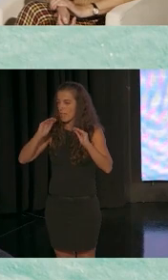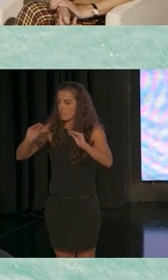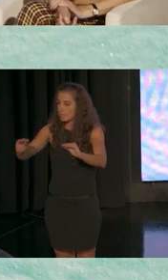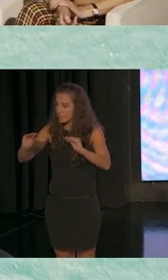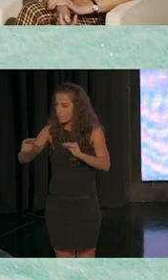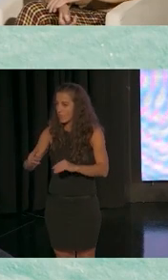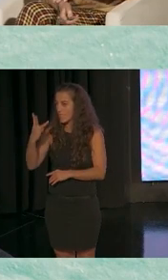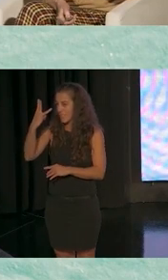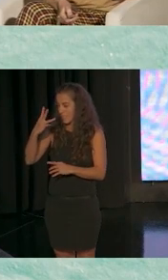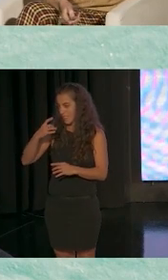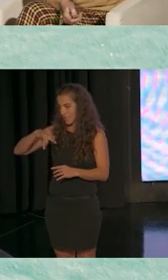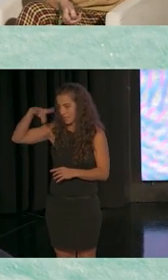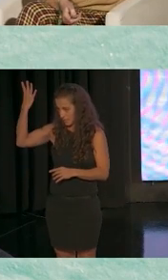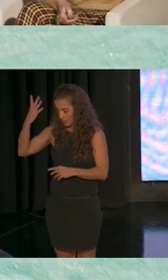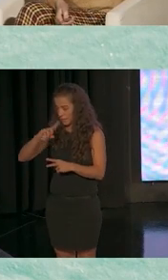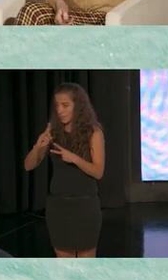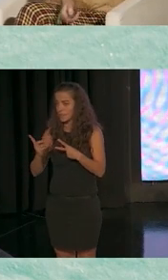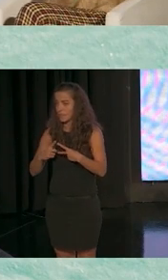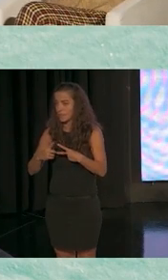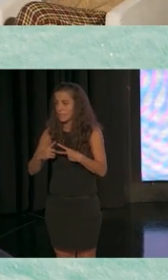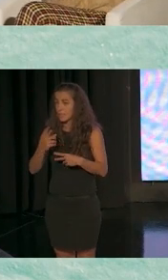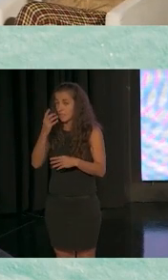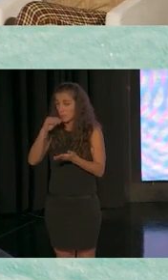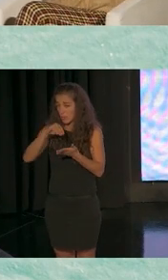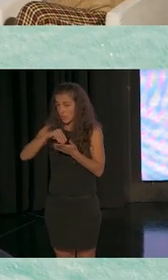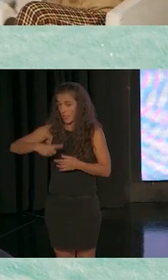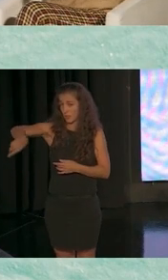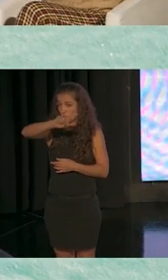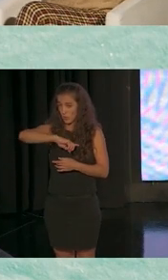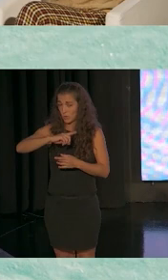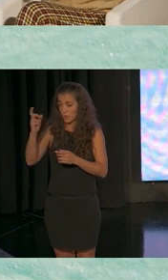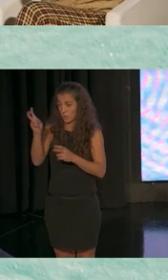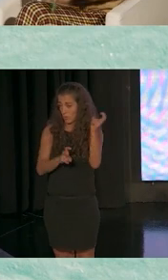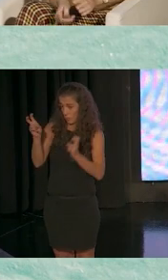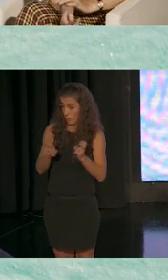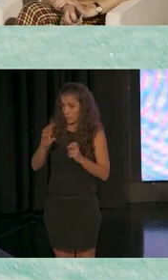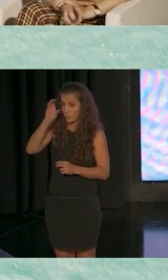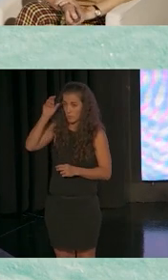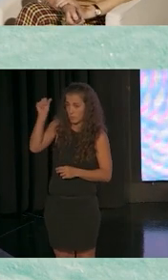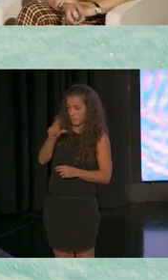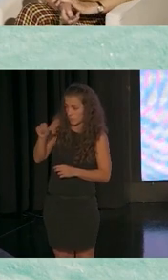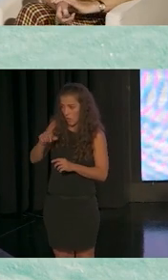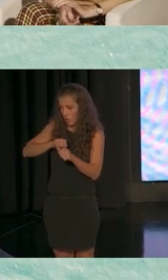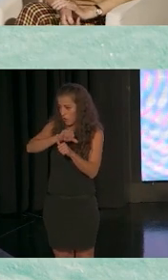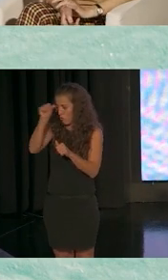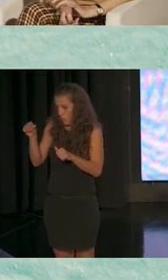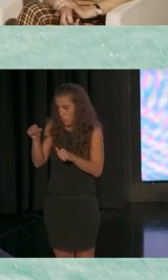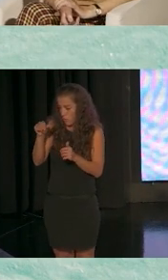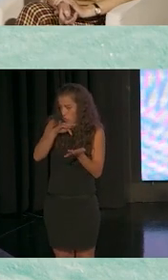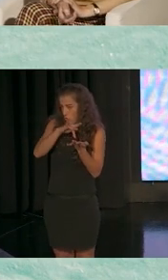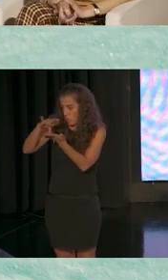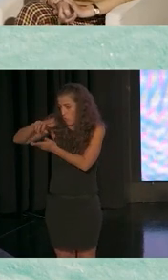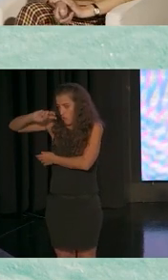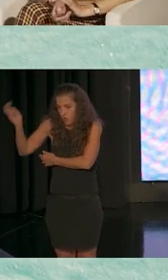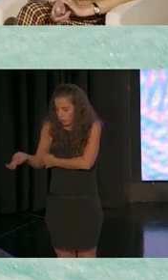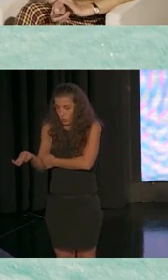ideas que muchas de las personas que estáis aquí que habéis asistido y nos habéis escuchado en algunas otras circunstancias hablar sobre estas